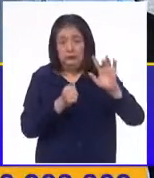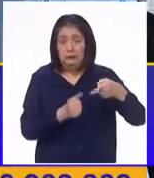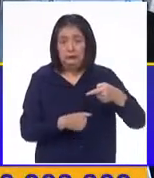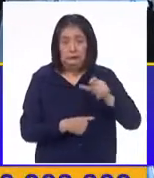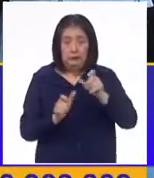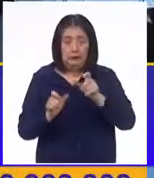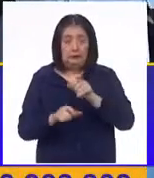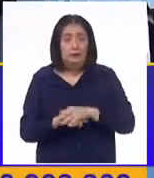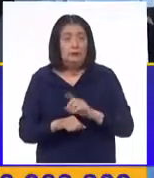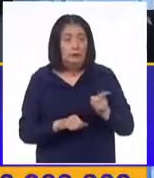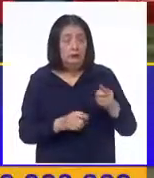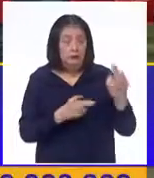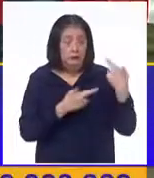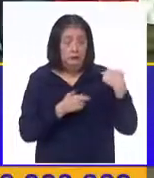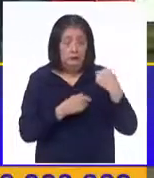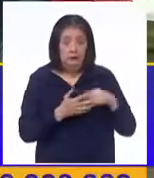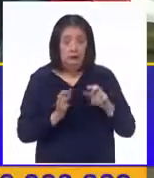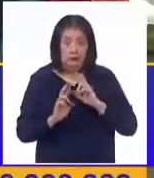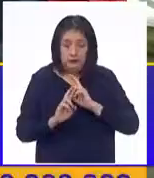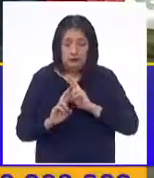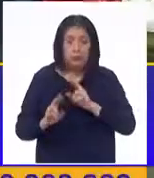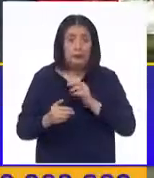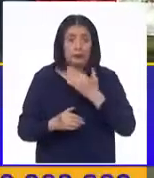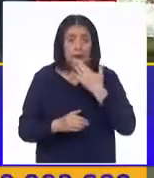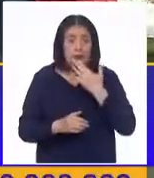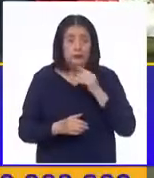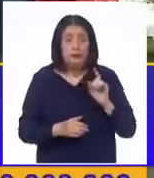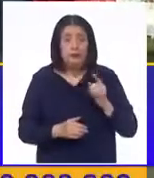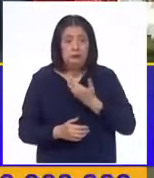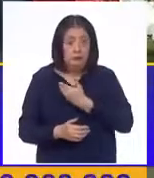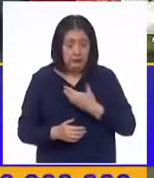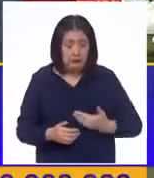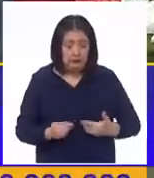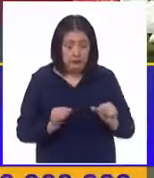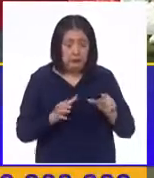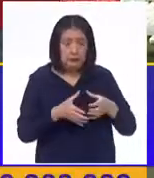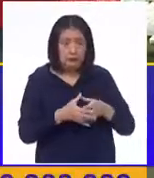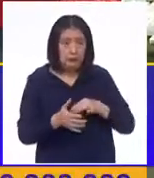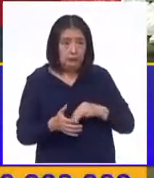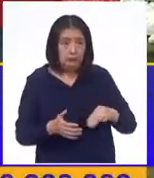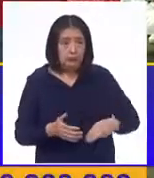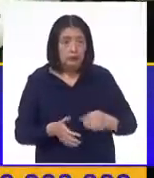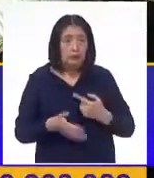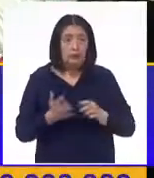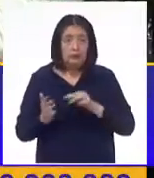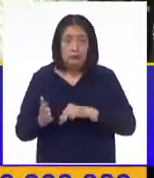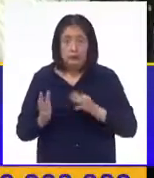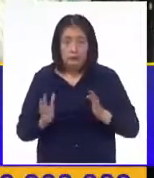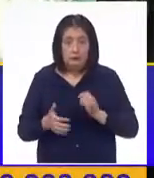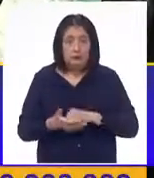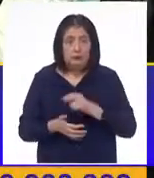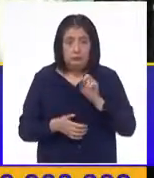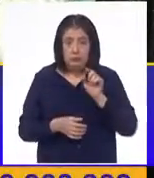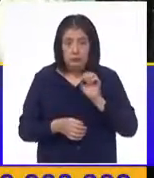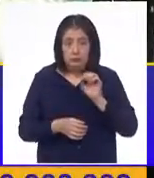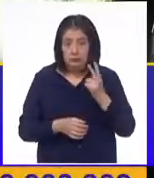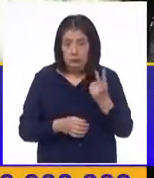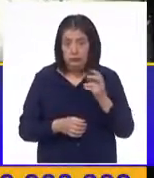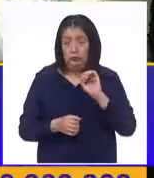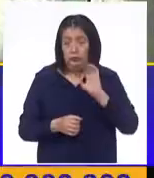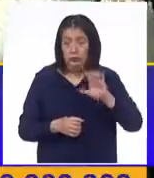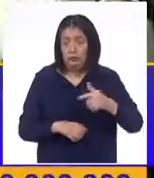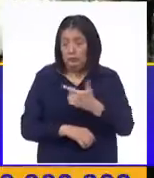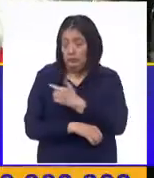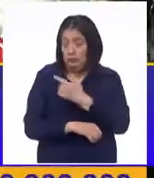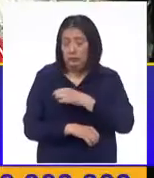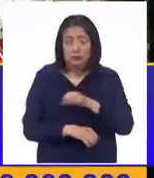personas. Los encargados de dar los resultados fueron la presidenta del Consejo de Ministros y el titular de Salud. Ambos destacaron que la vacunación para